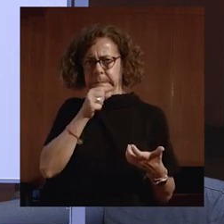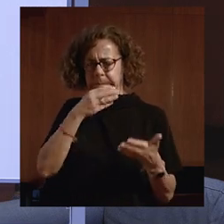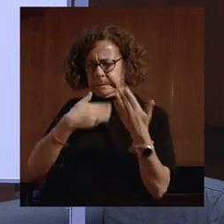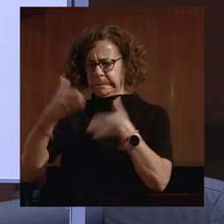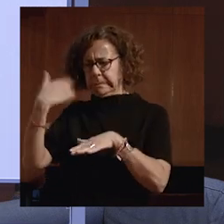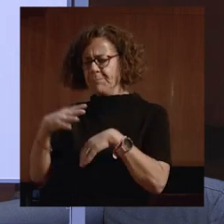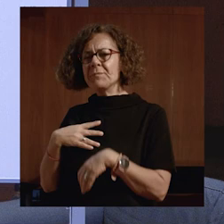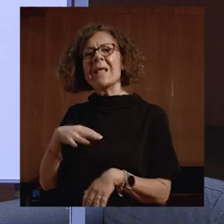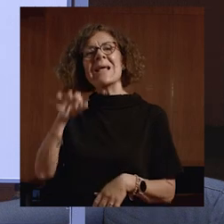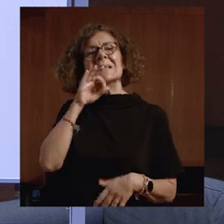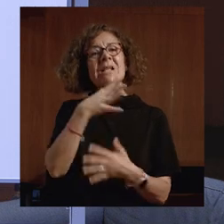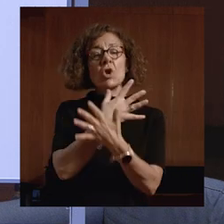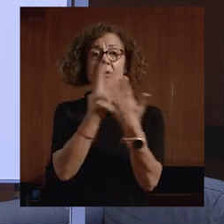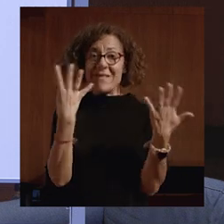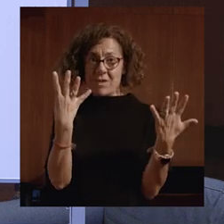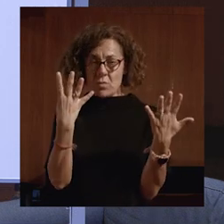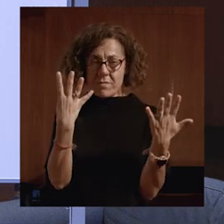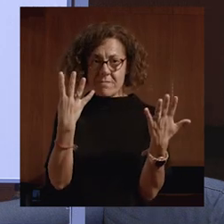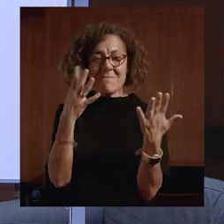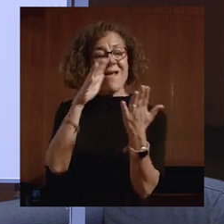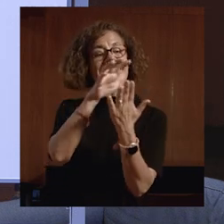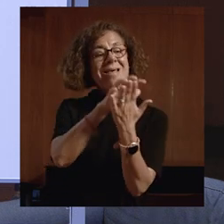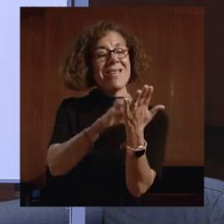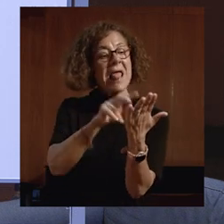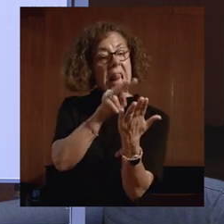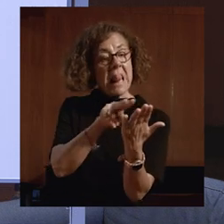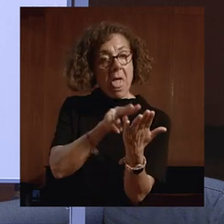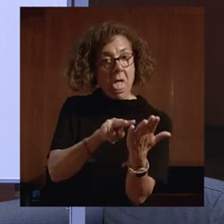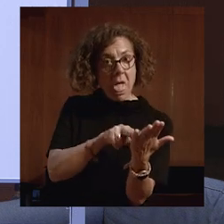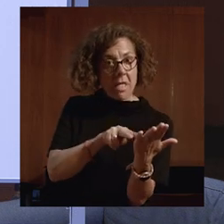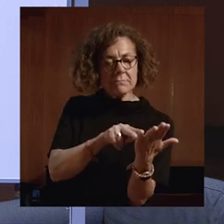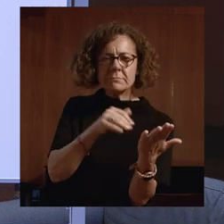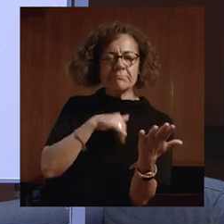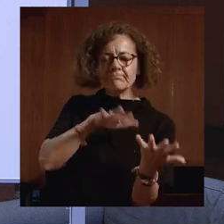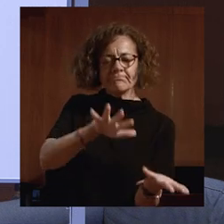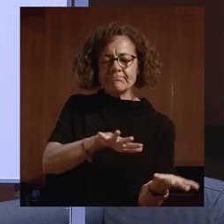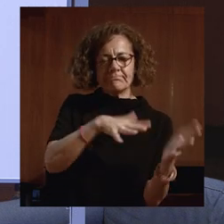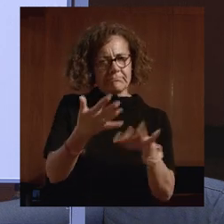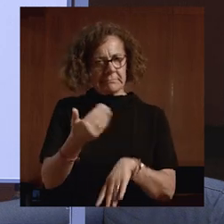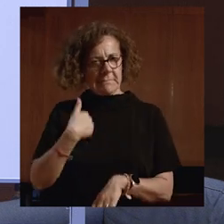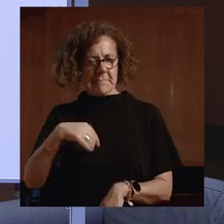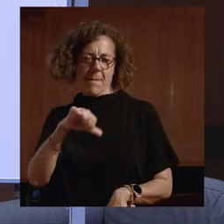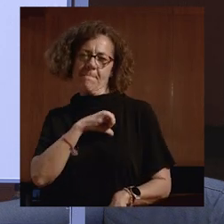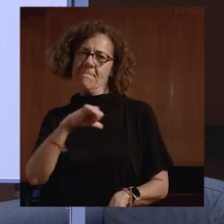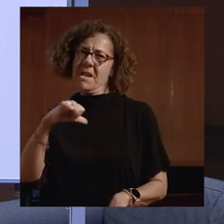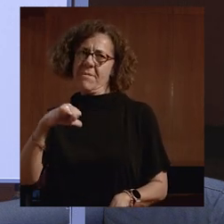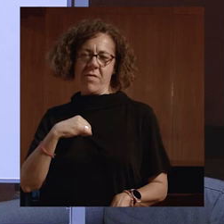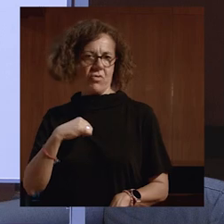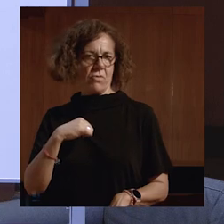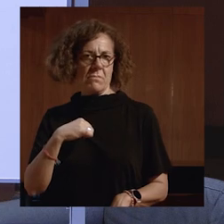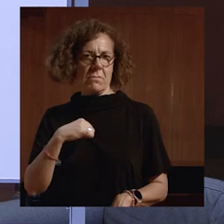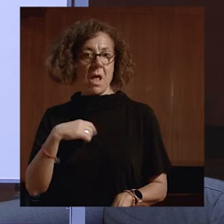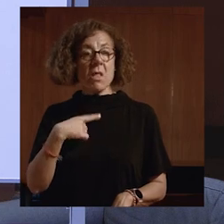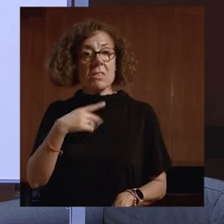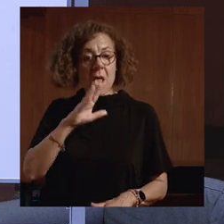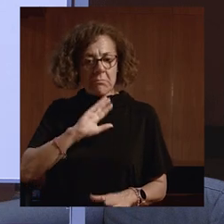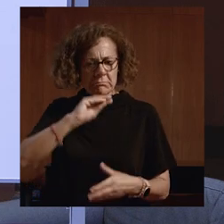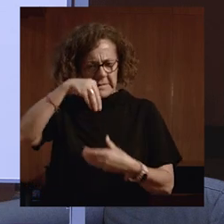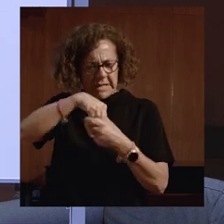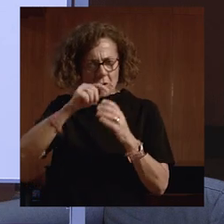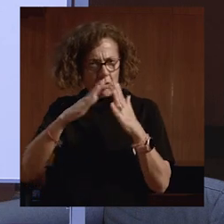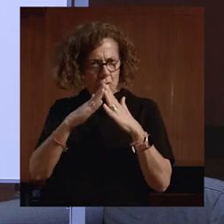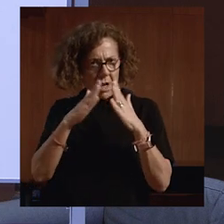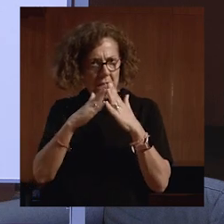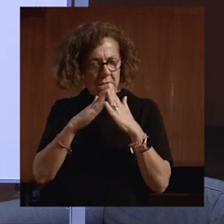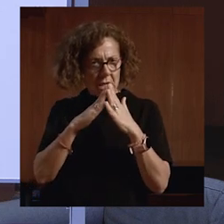En el siglo XIX, la lectura de un texto escrito pasó definitivamente al ámbito privado, burgués, de una casa al interior de un